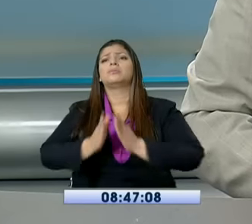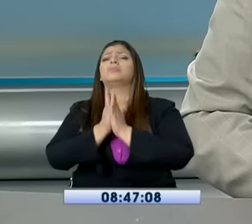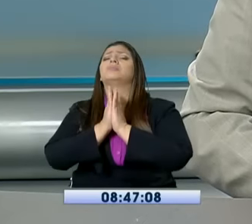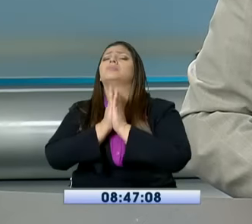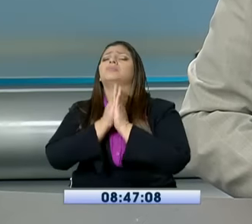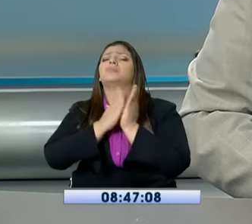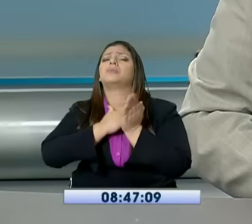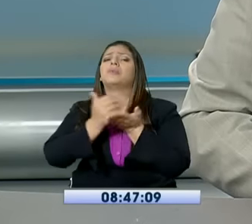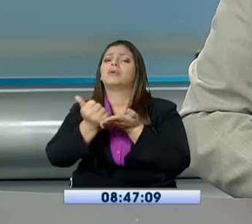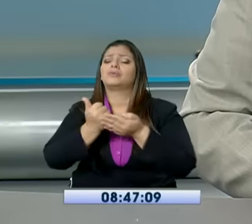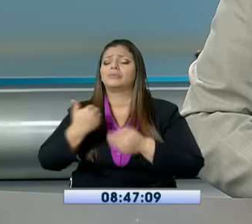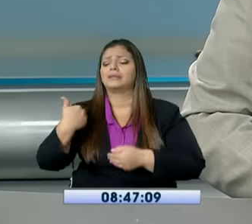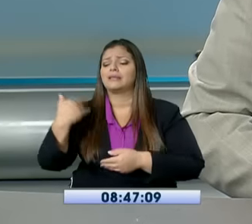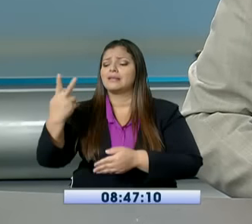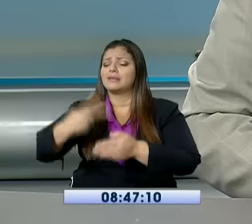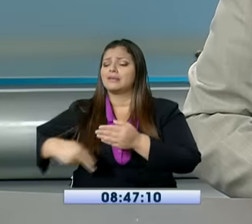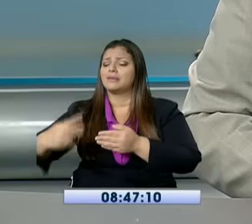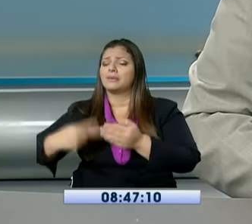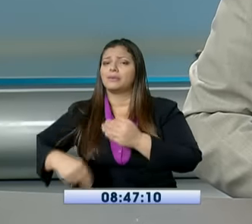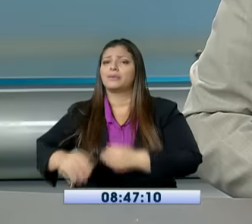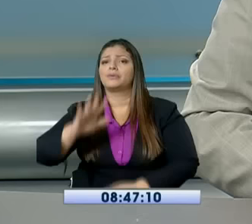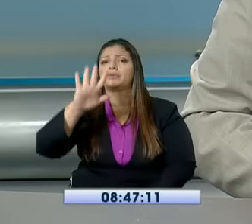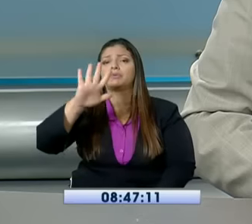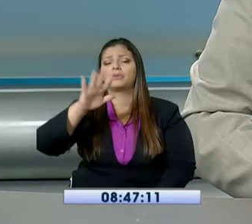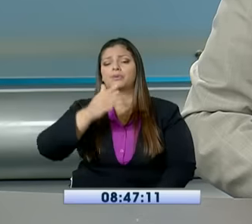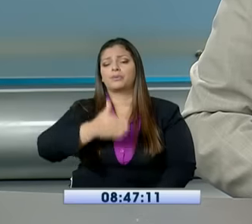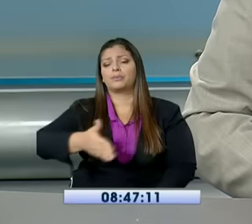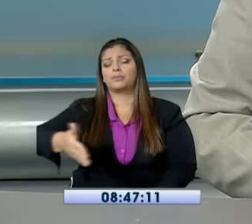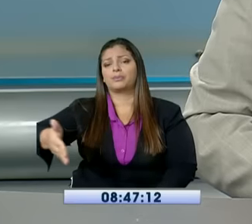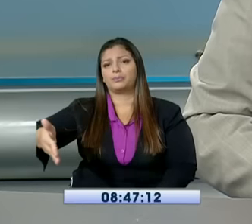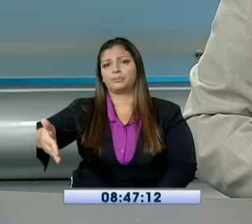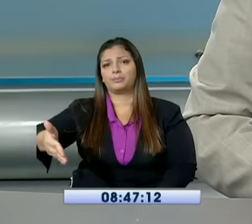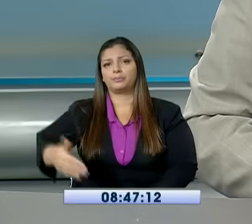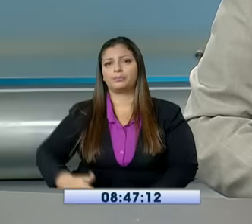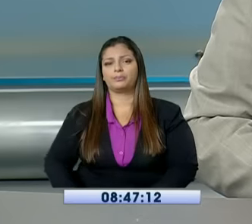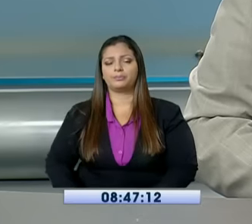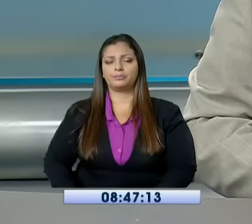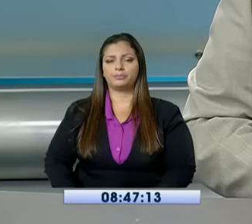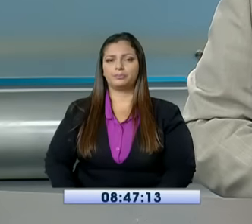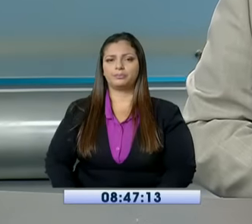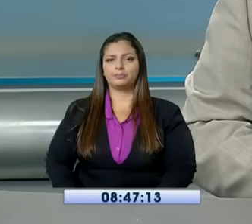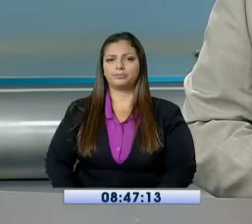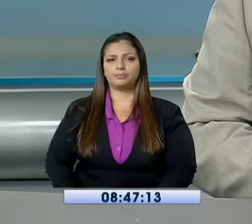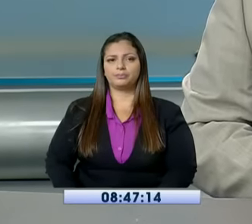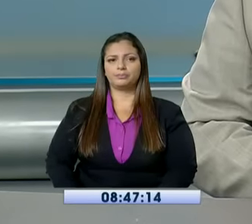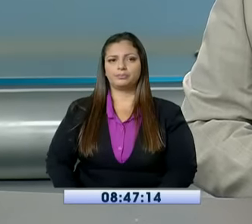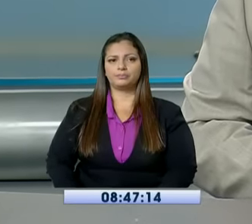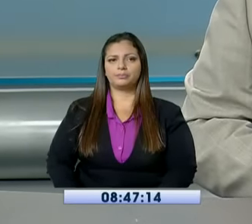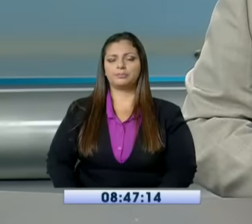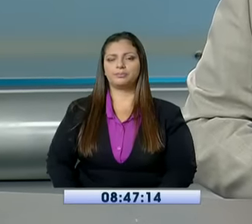sus 5 hijos. Todos ellos son menores de edad.